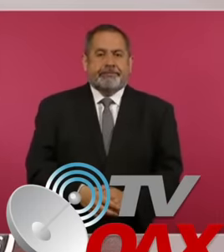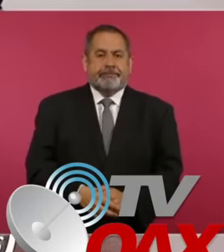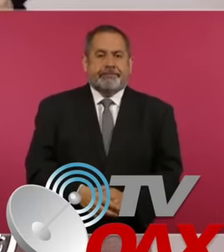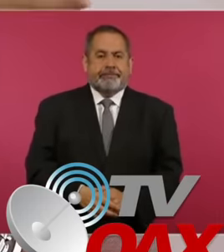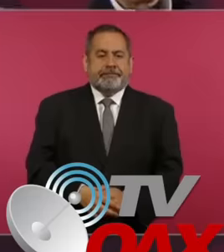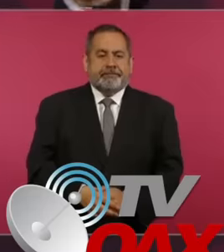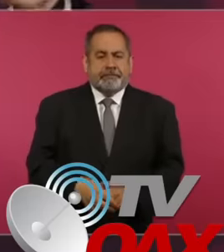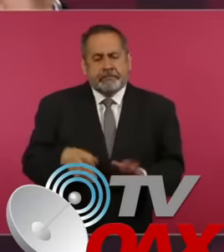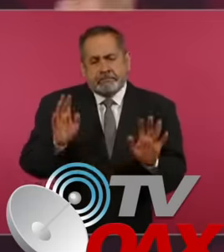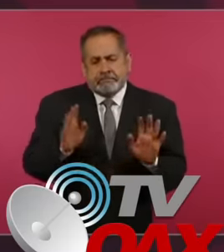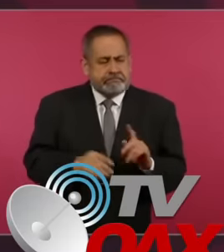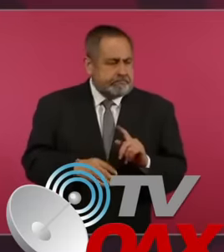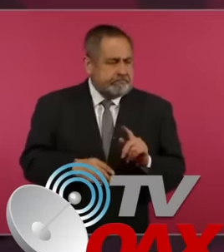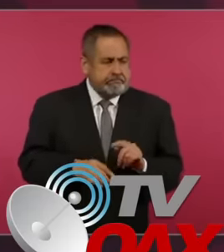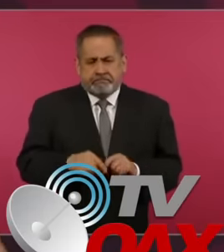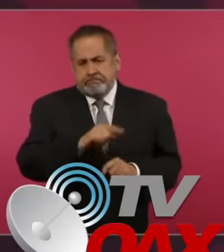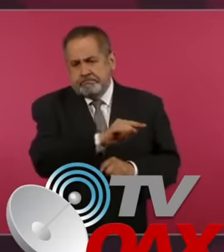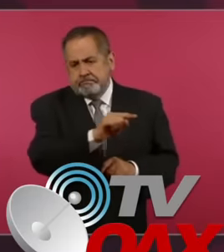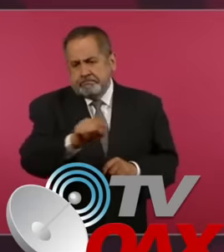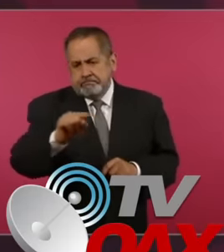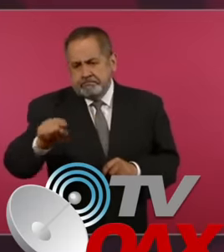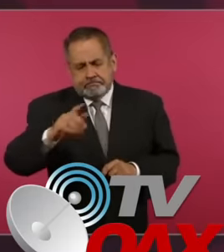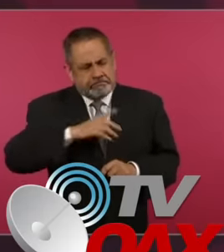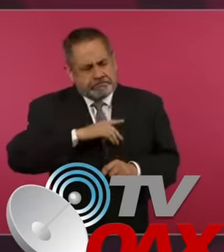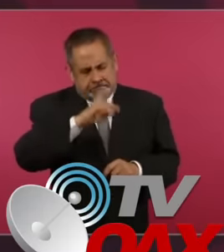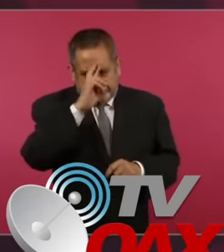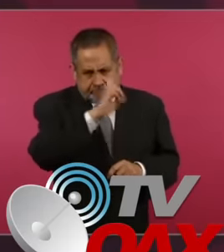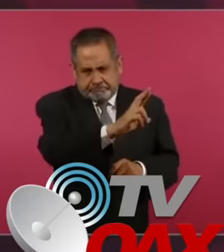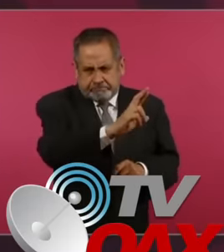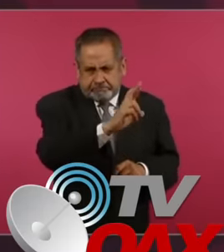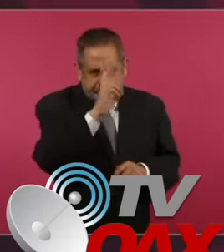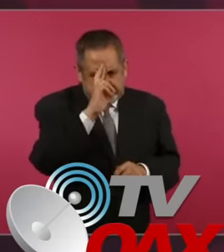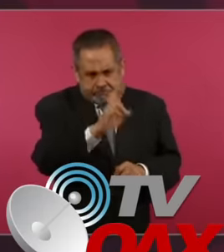Pero respeto a todos.